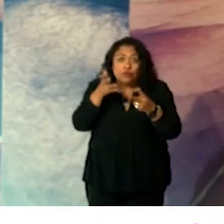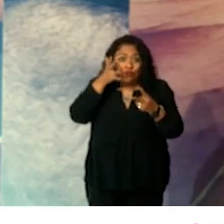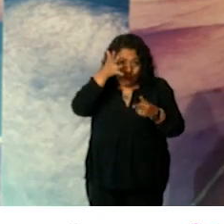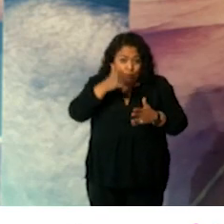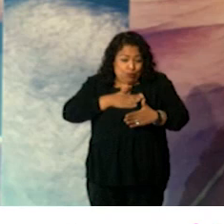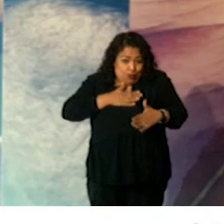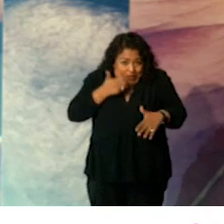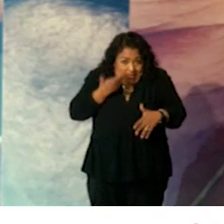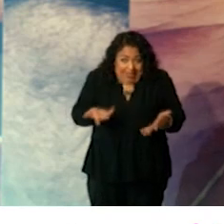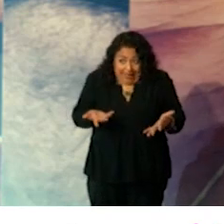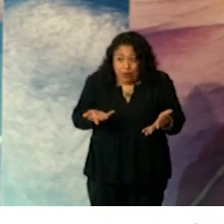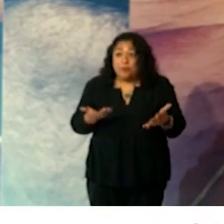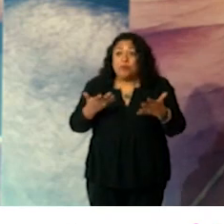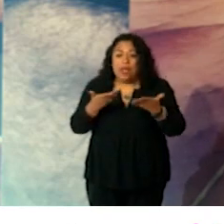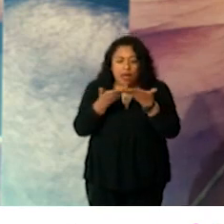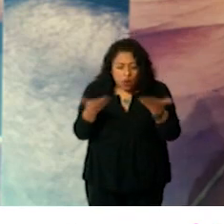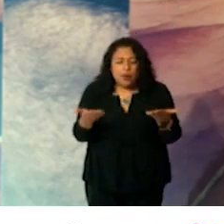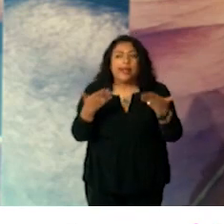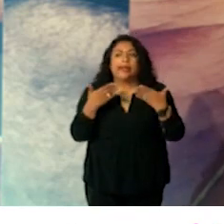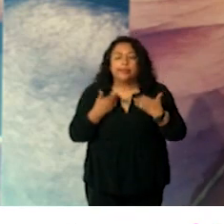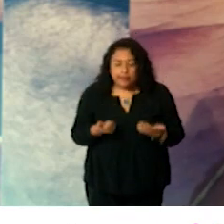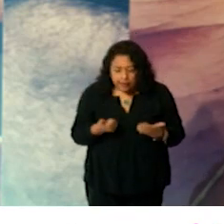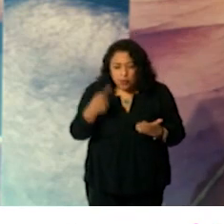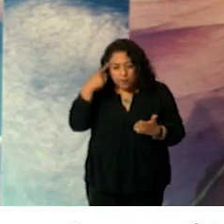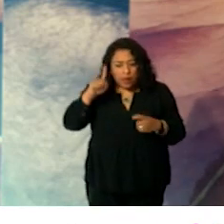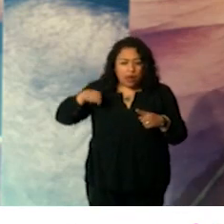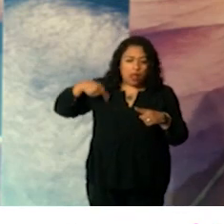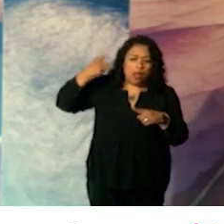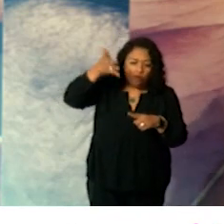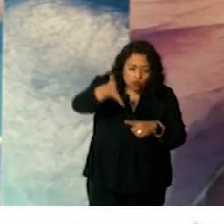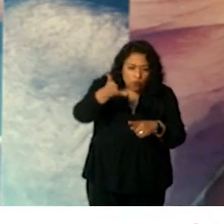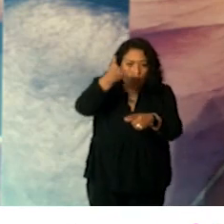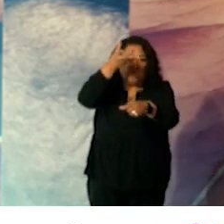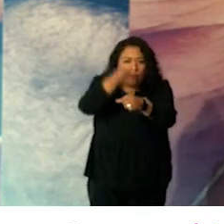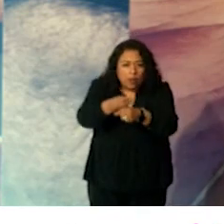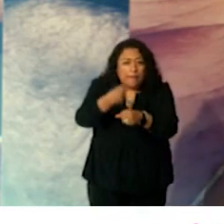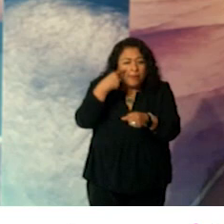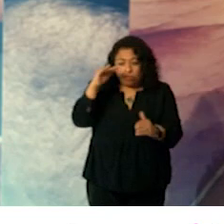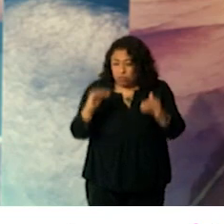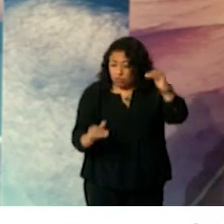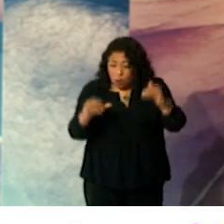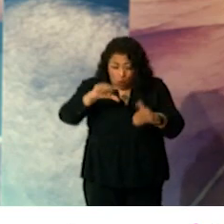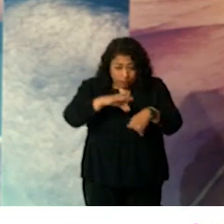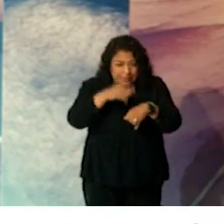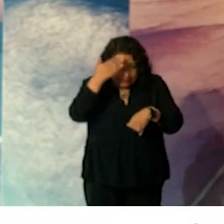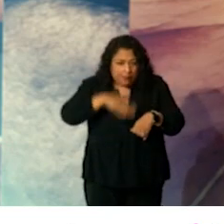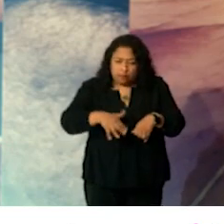futuro. Quiero ver que entendamos el presente para atacar ese futuro desde las desigualdades que sabemos que se están